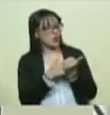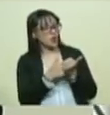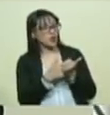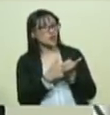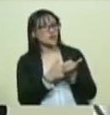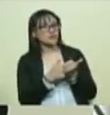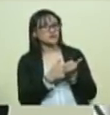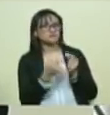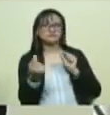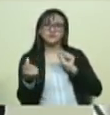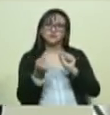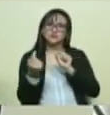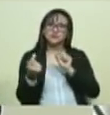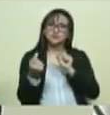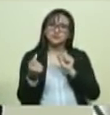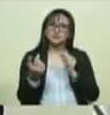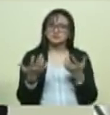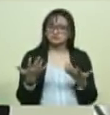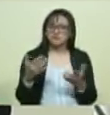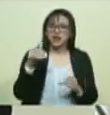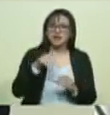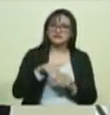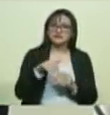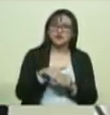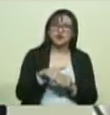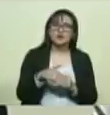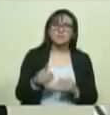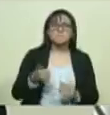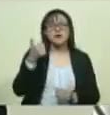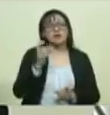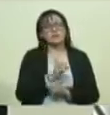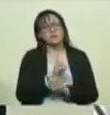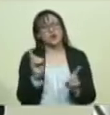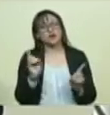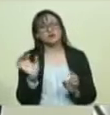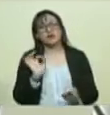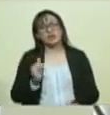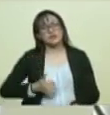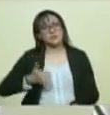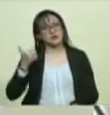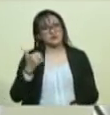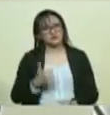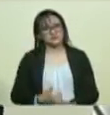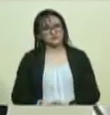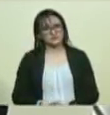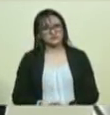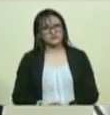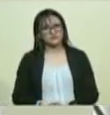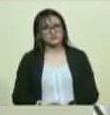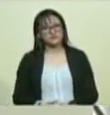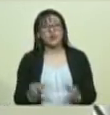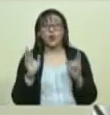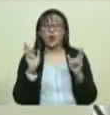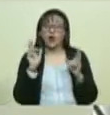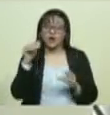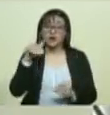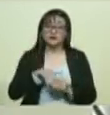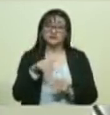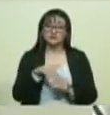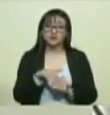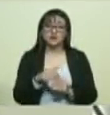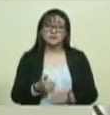el discutir lo que haya que discutir para que las elecciones sean lo más democráticas posibles. Aspiramos a unas elecciones lo